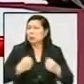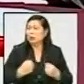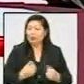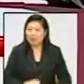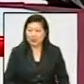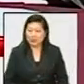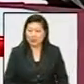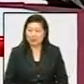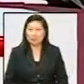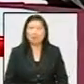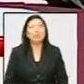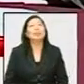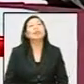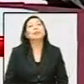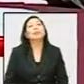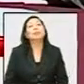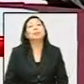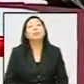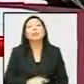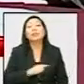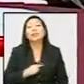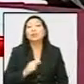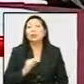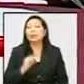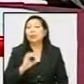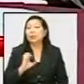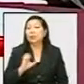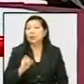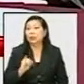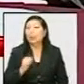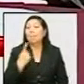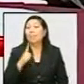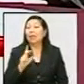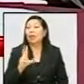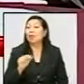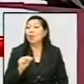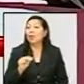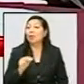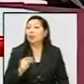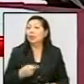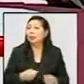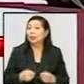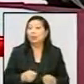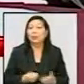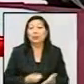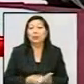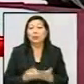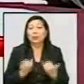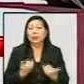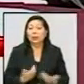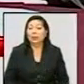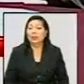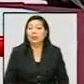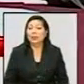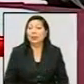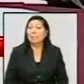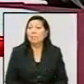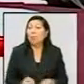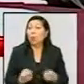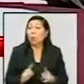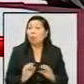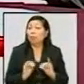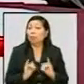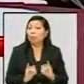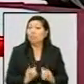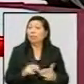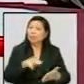aparentemente, ¿no?, de la jefa de IETSI para no codificar la compra de estos implantes. Pero cuando nos ponemos